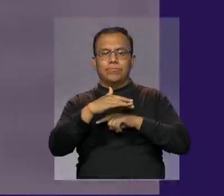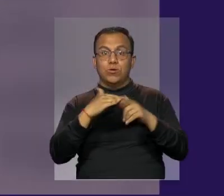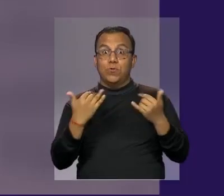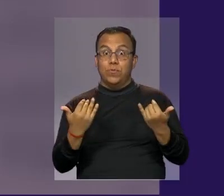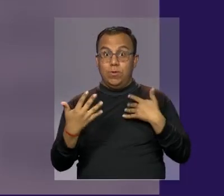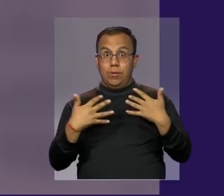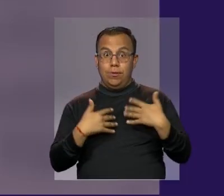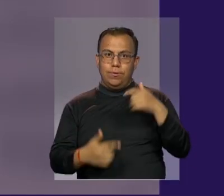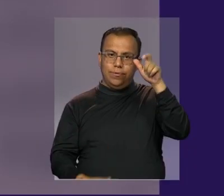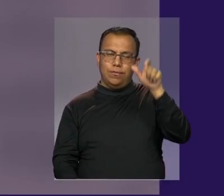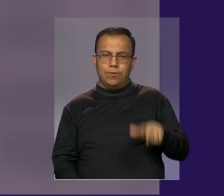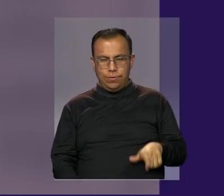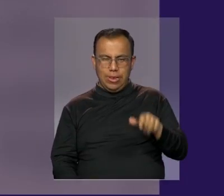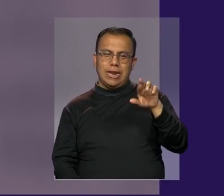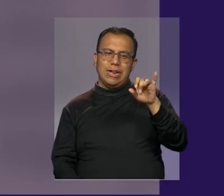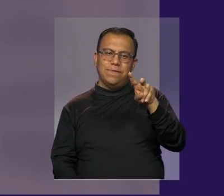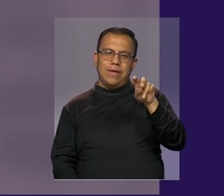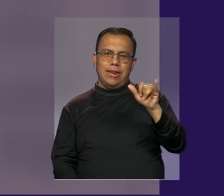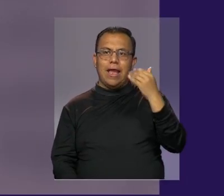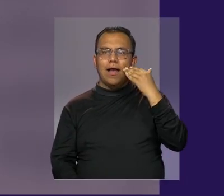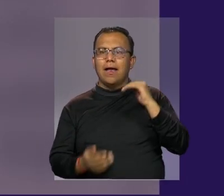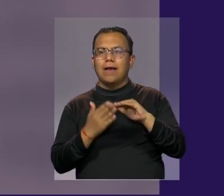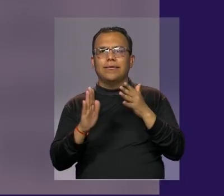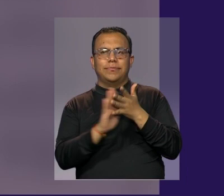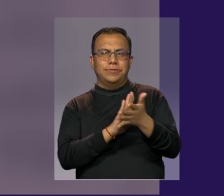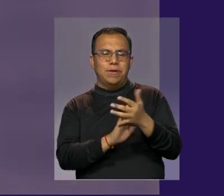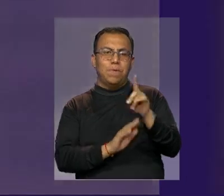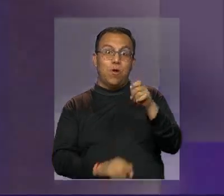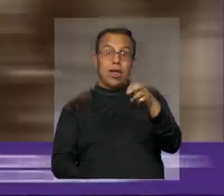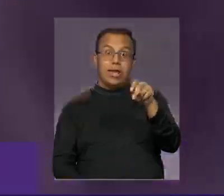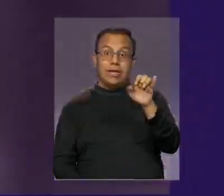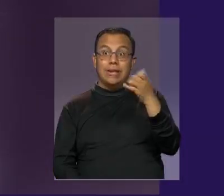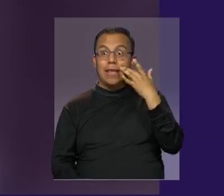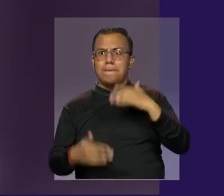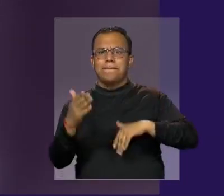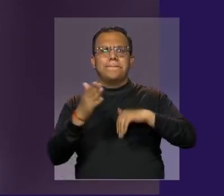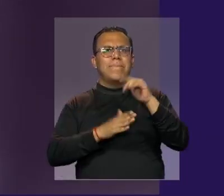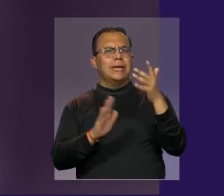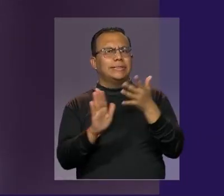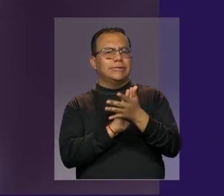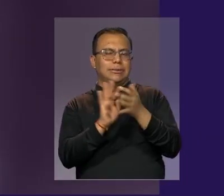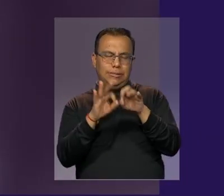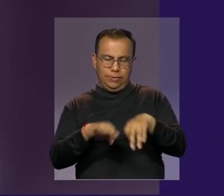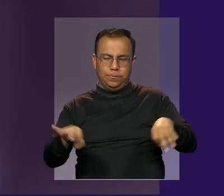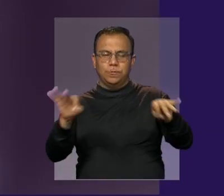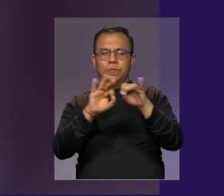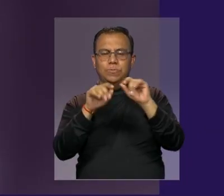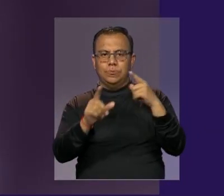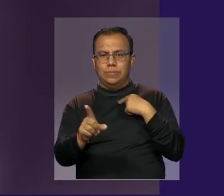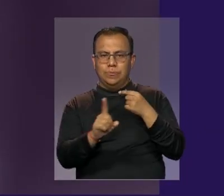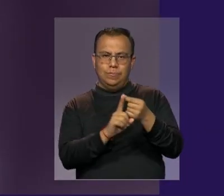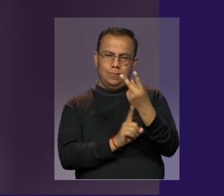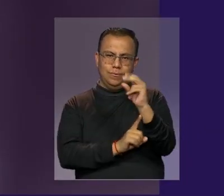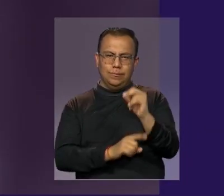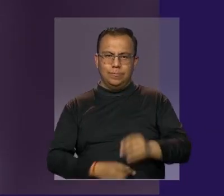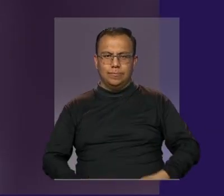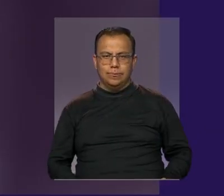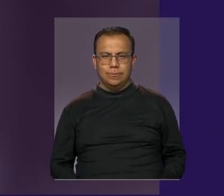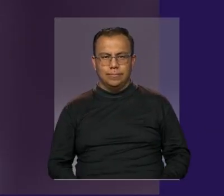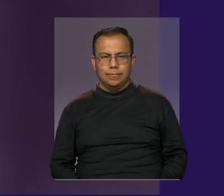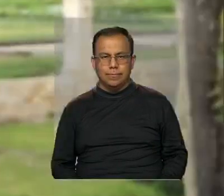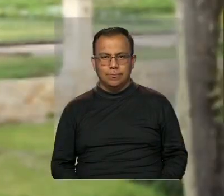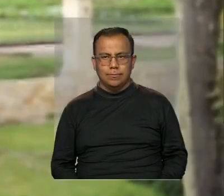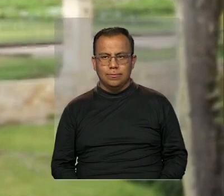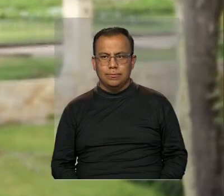obra de José Eustacio Rivera, que es considerada una de las obras latinoamericanas más importantes del siglo XX. Toda